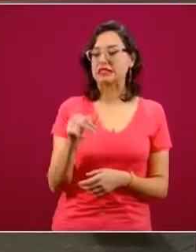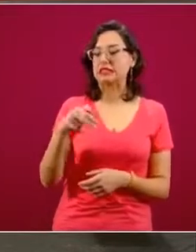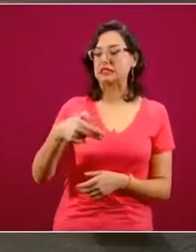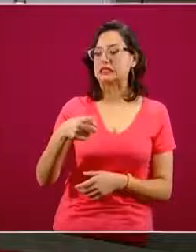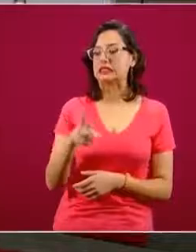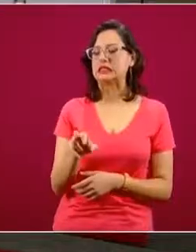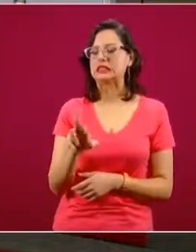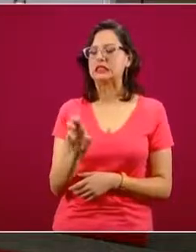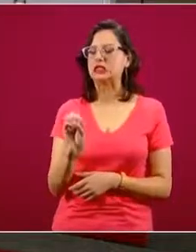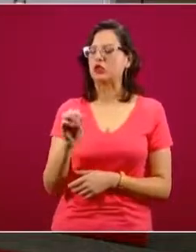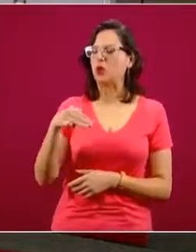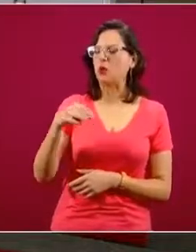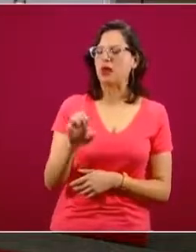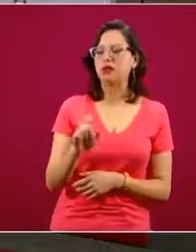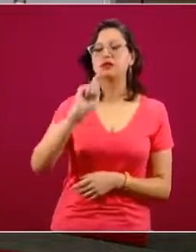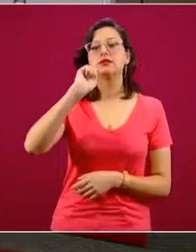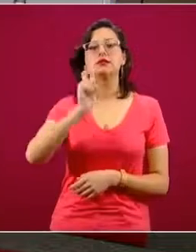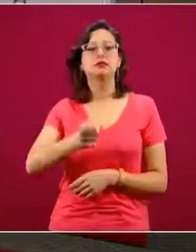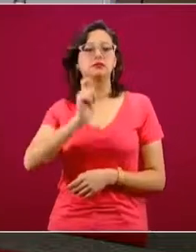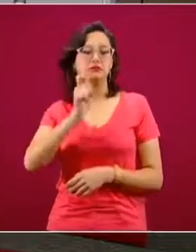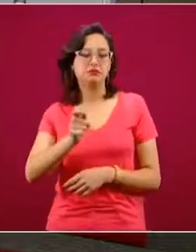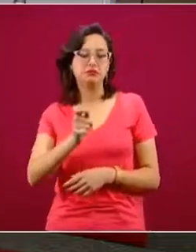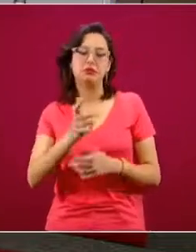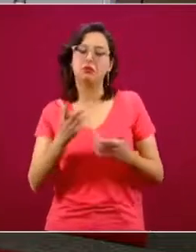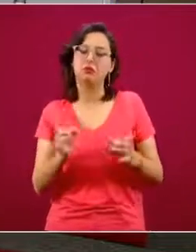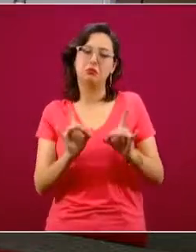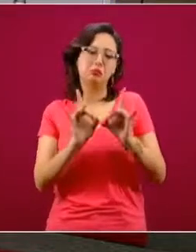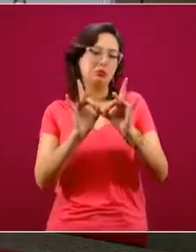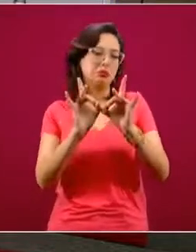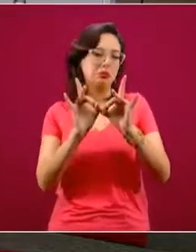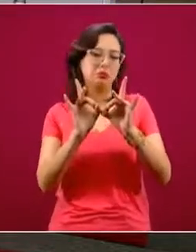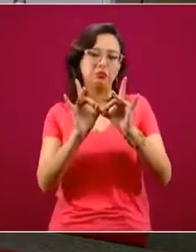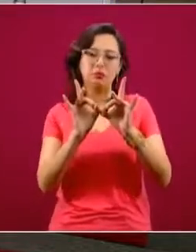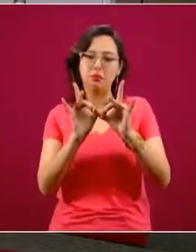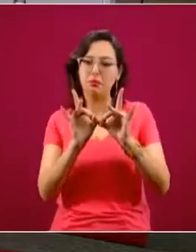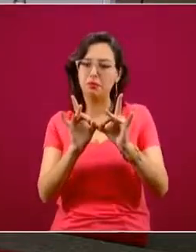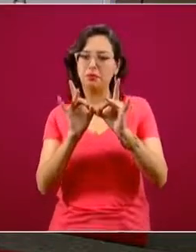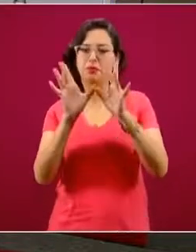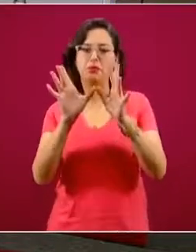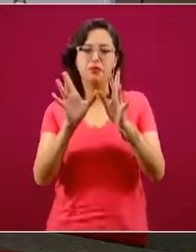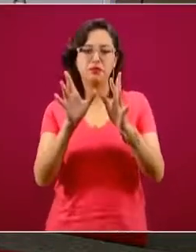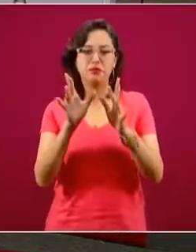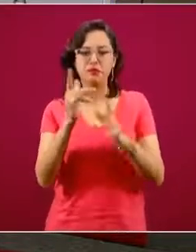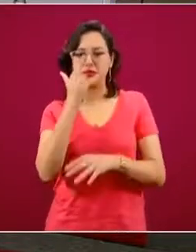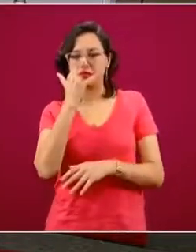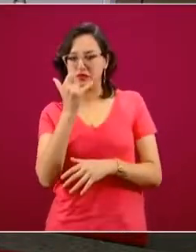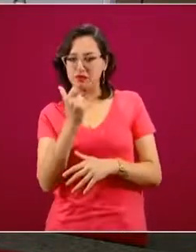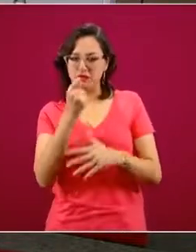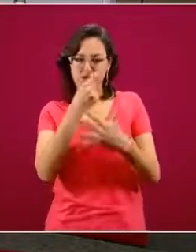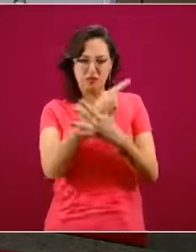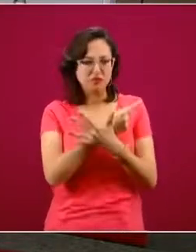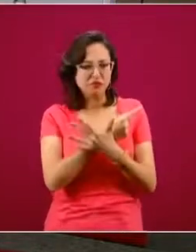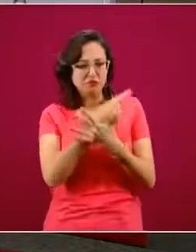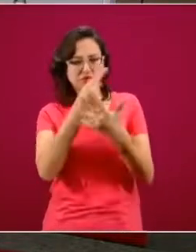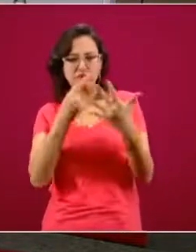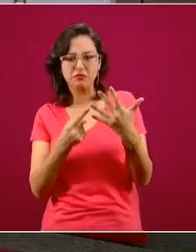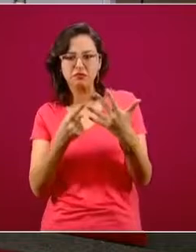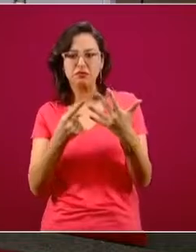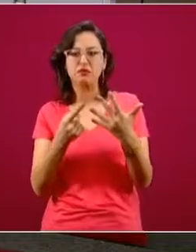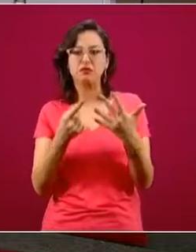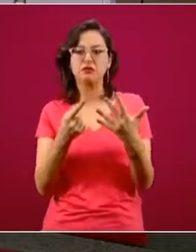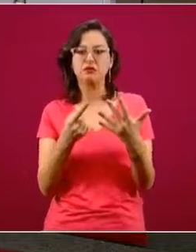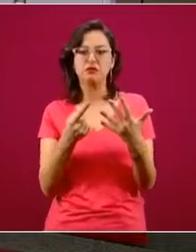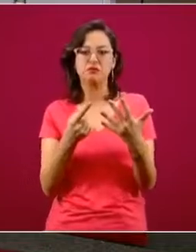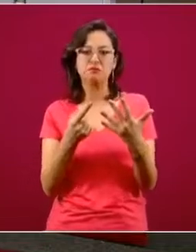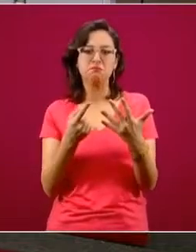causada por otras o múltiples causas, es decir, son manifestaciones comunes que se juntan, suelen